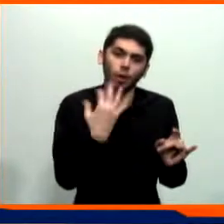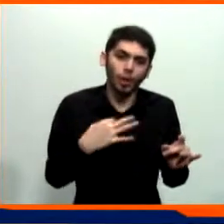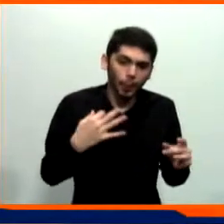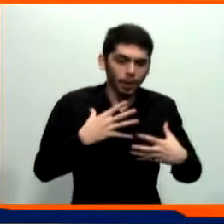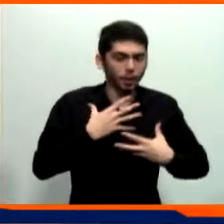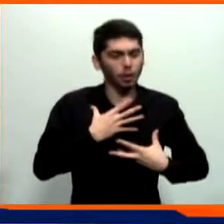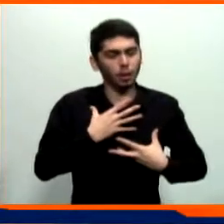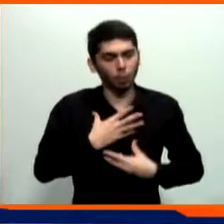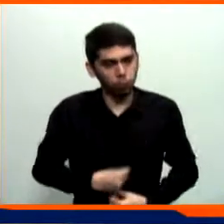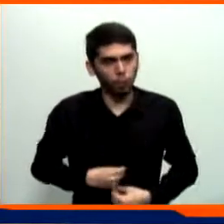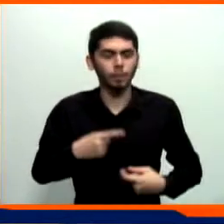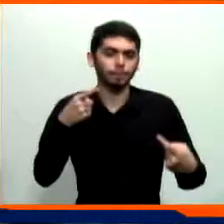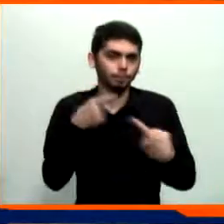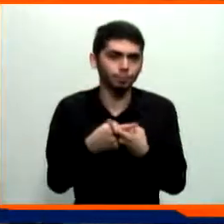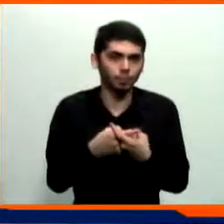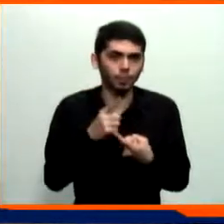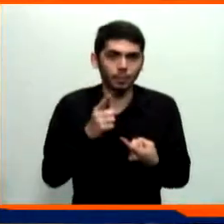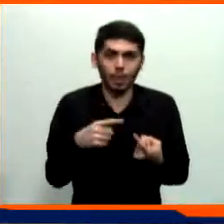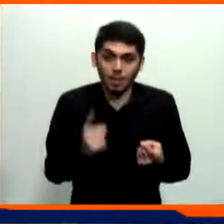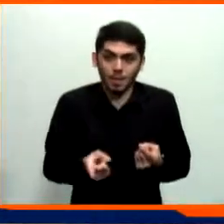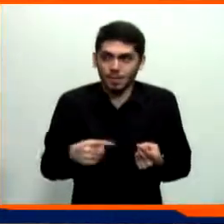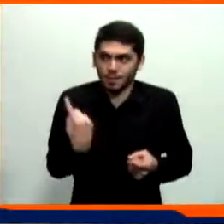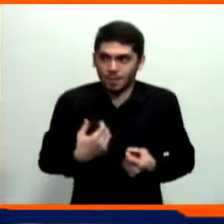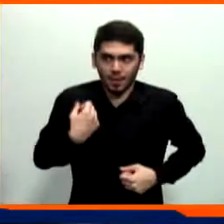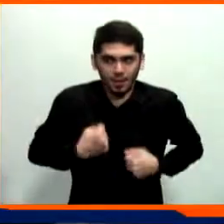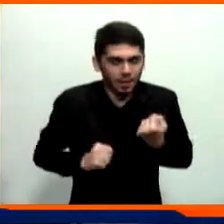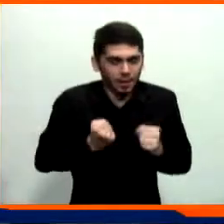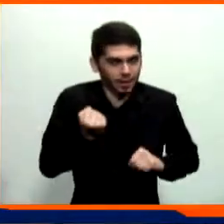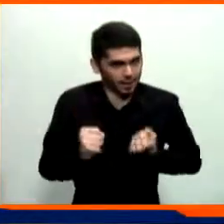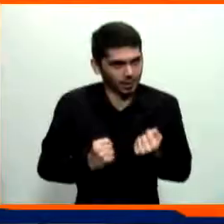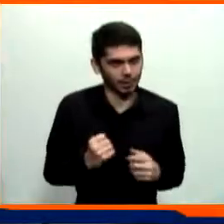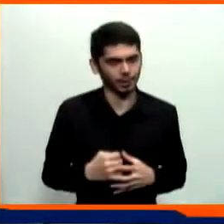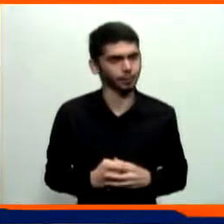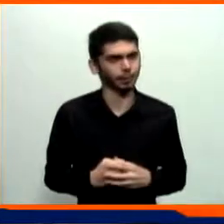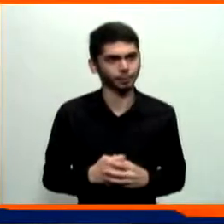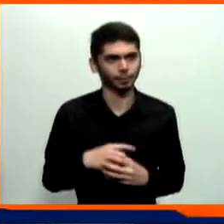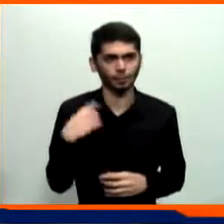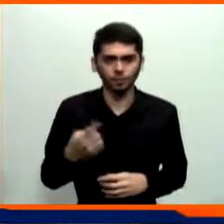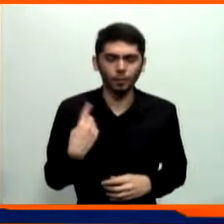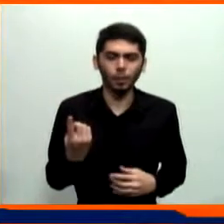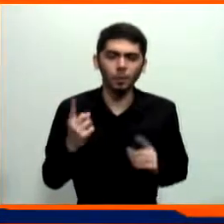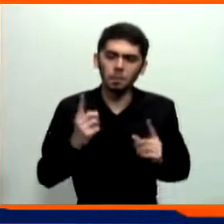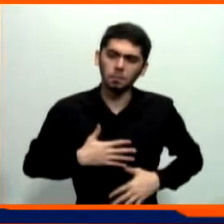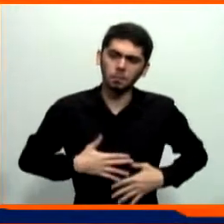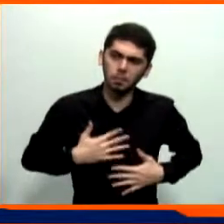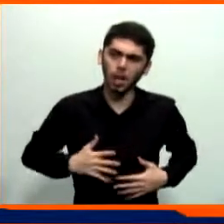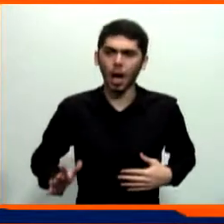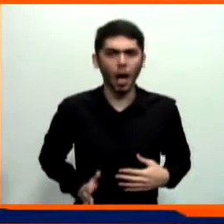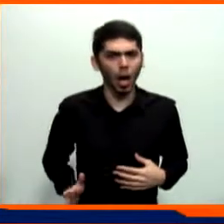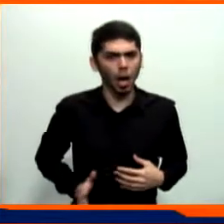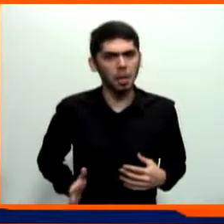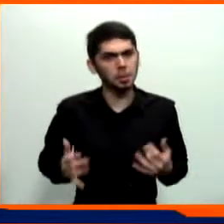ansiedad lógica por llegar a la cancha y empezar a jugar. Estamos muy motivados también, así que con muchas ganas de